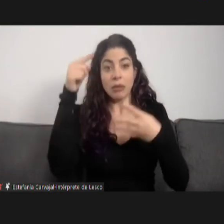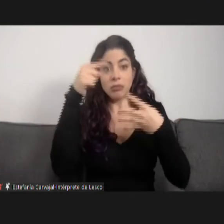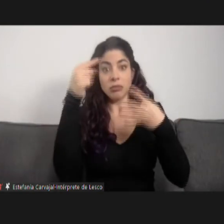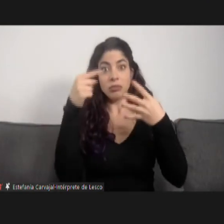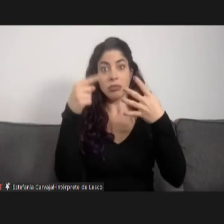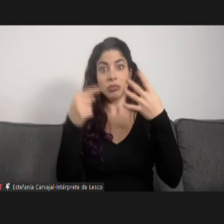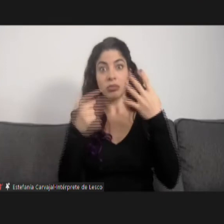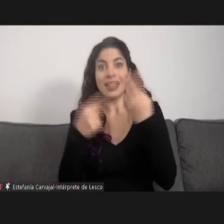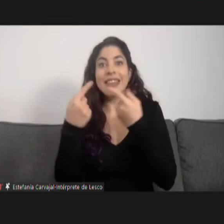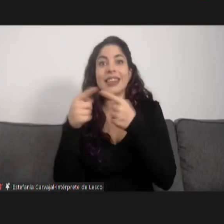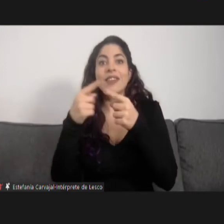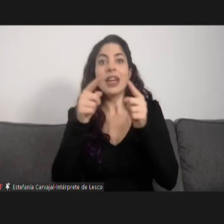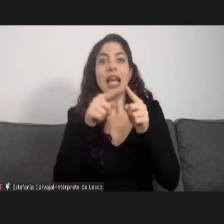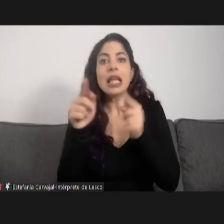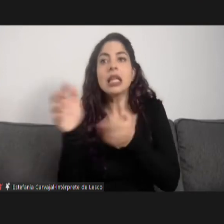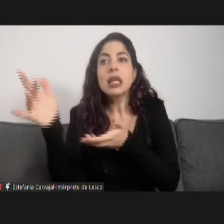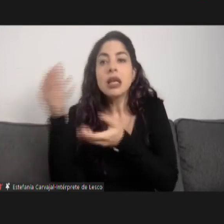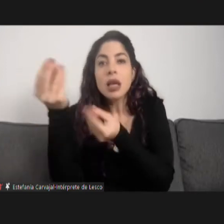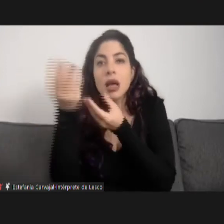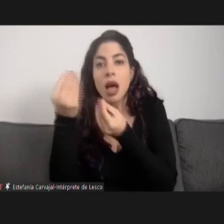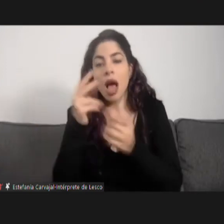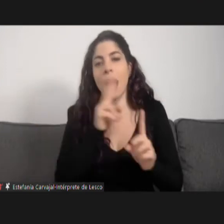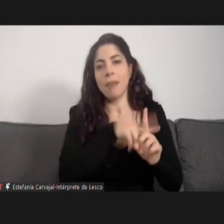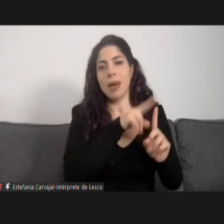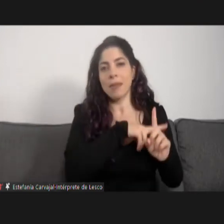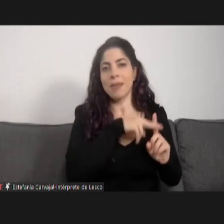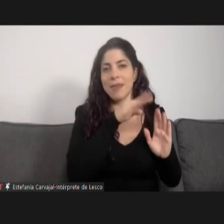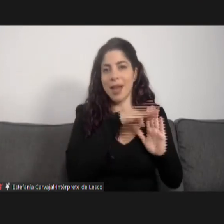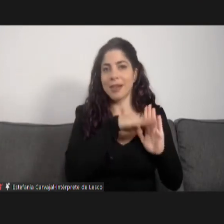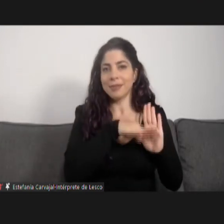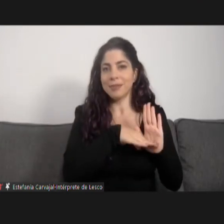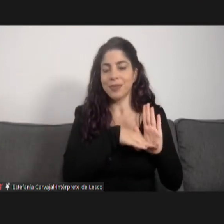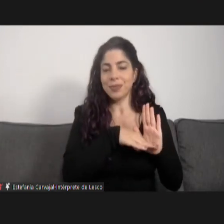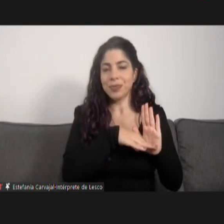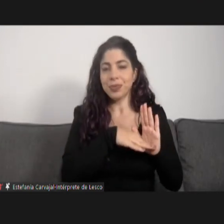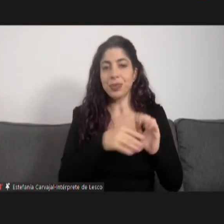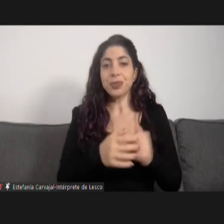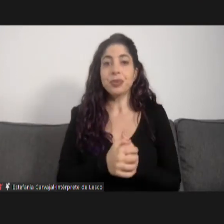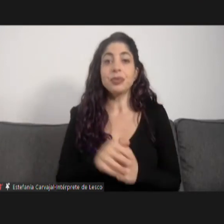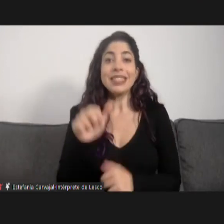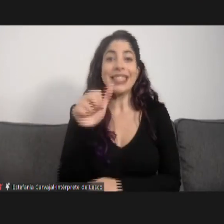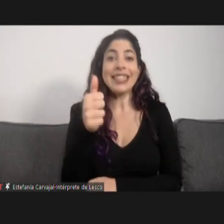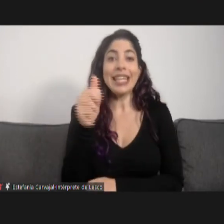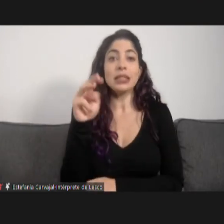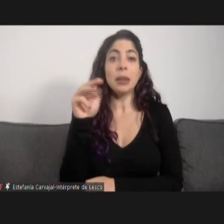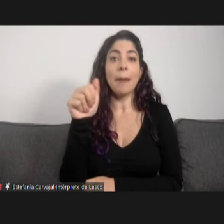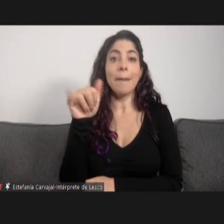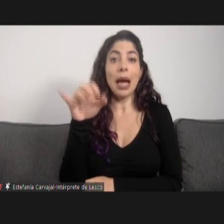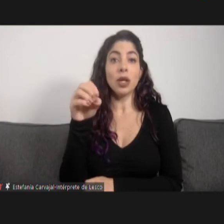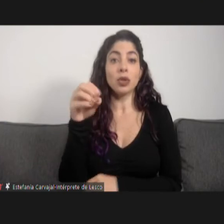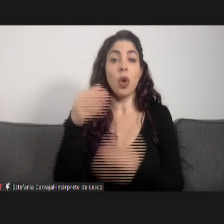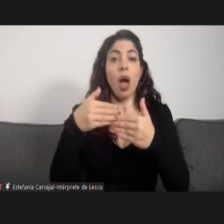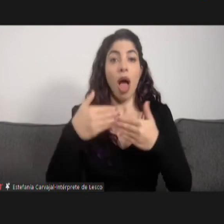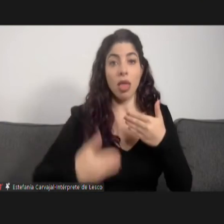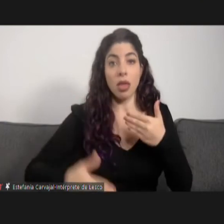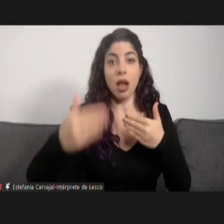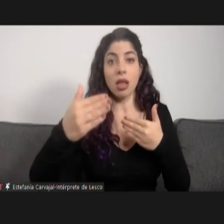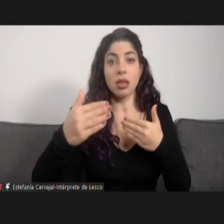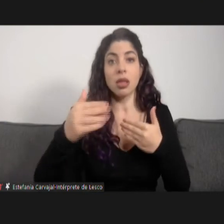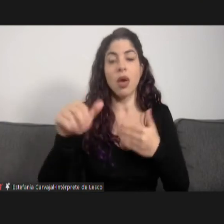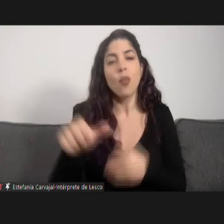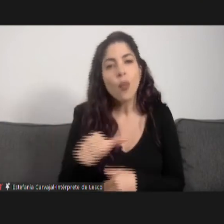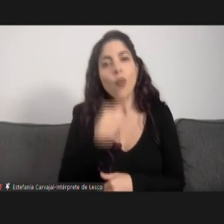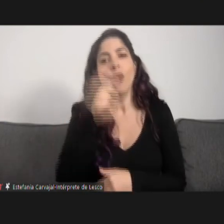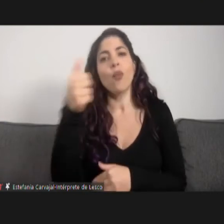de los diferentes sectores. A partir del 10 de mayo, tendremos otras medidas